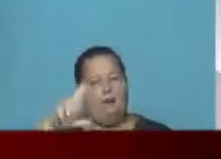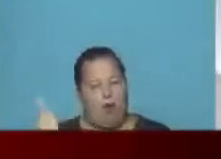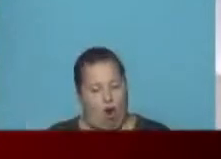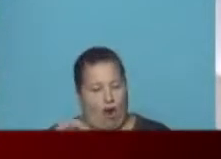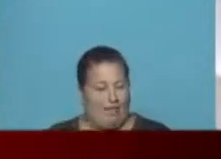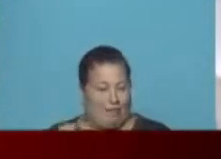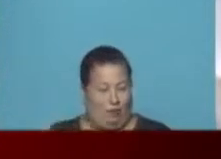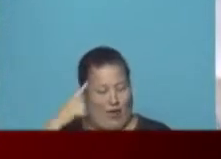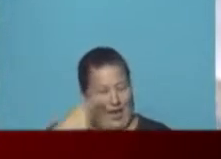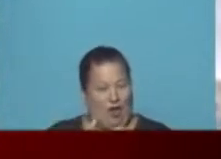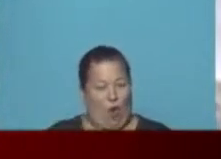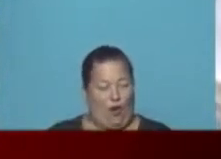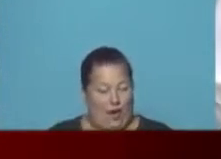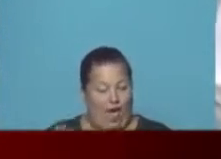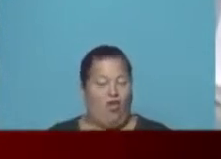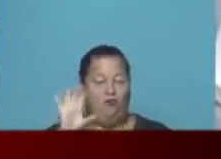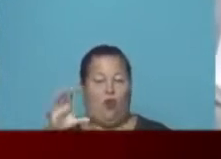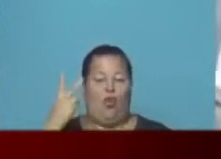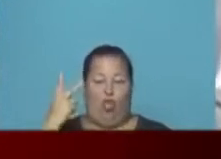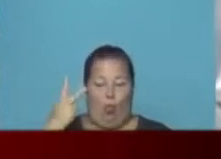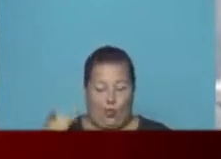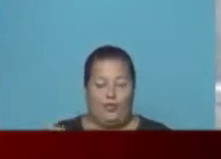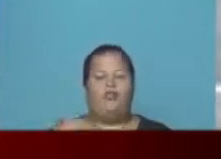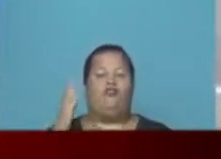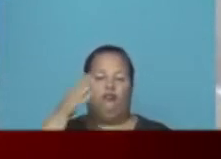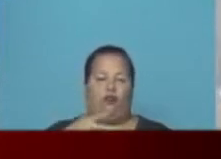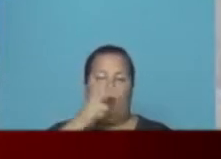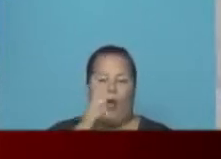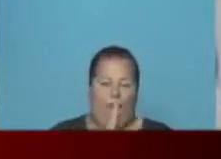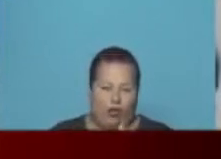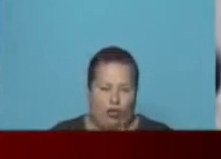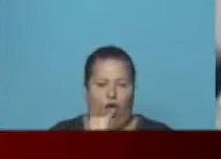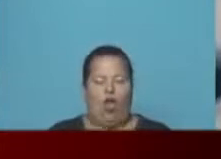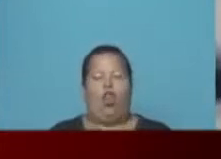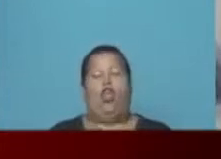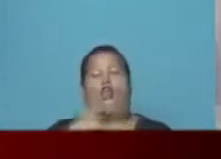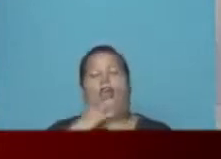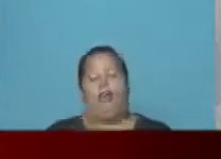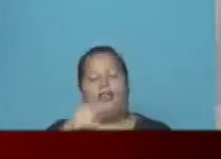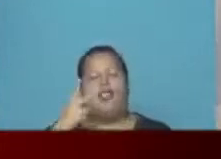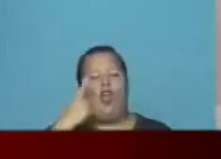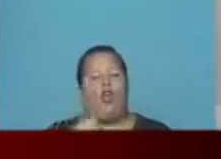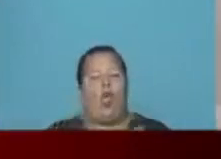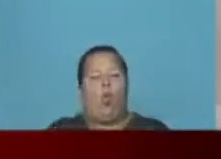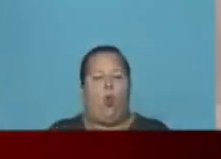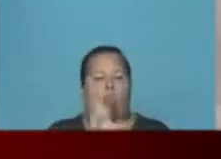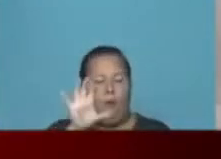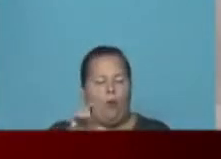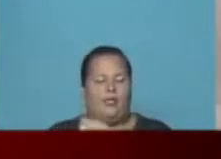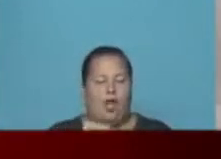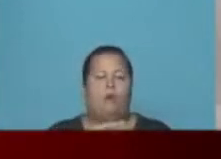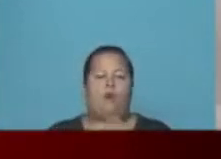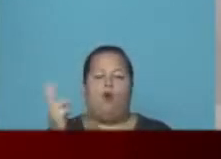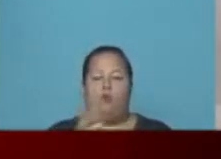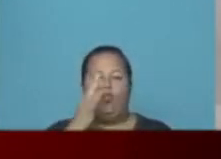pero continuaban funcionando y rodando en ese vehículo, y es más, conforme los antecedentes que se han podido comprobar,